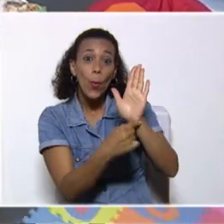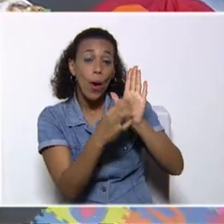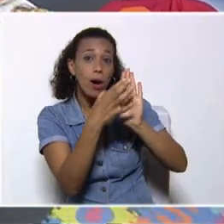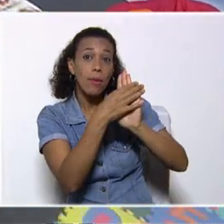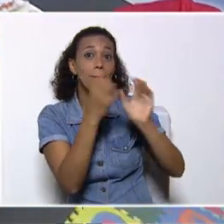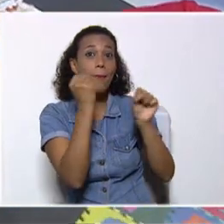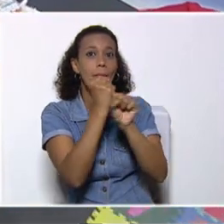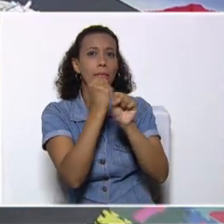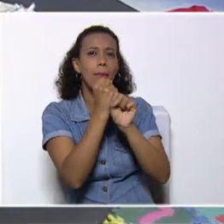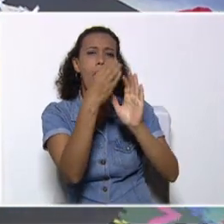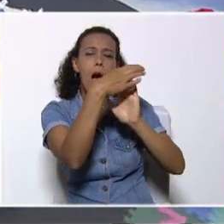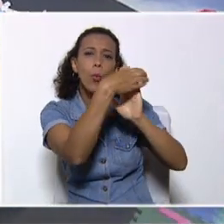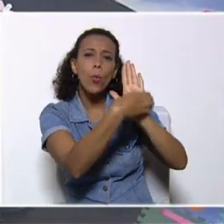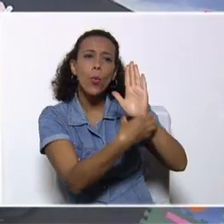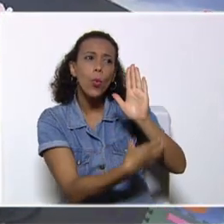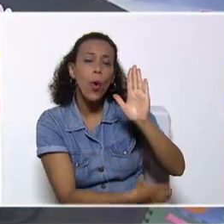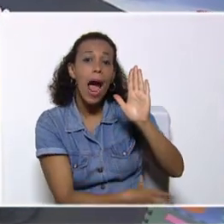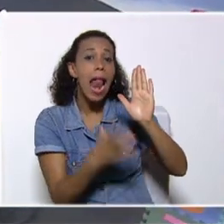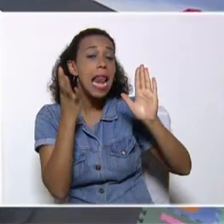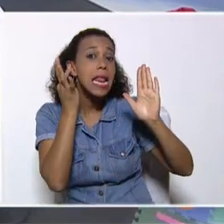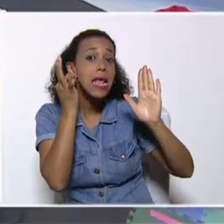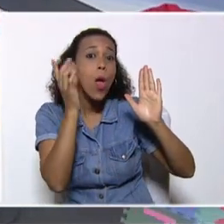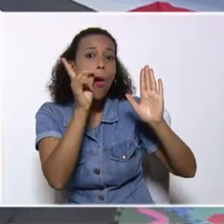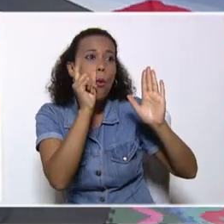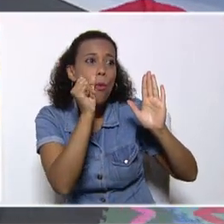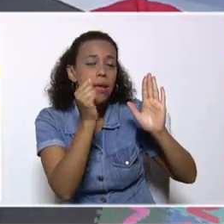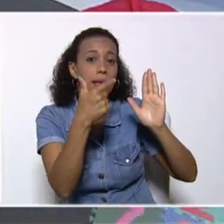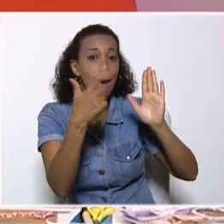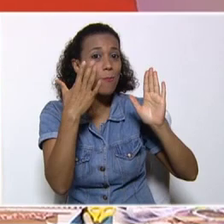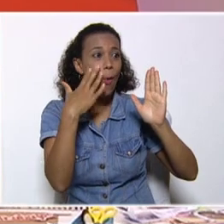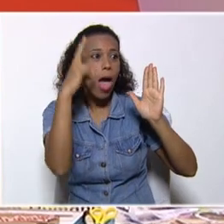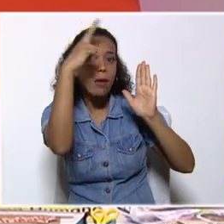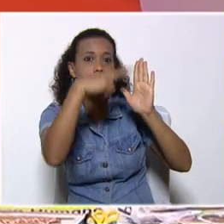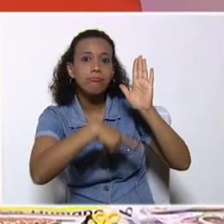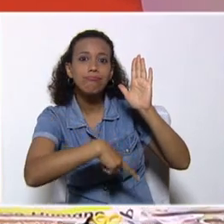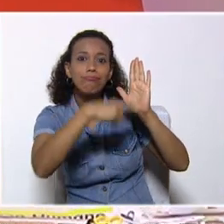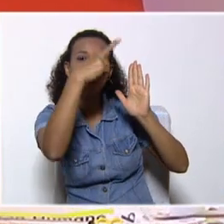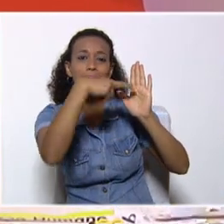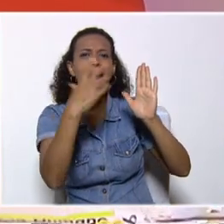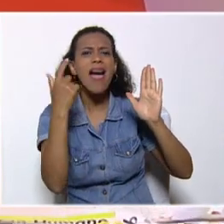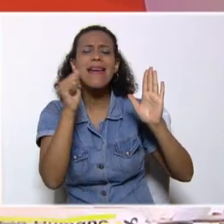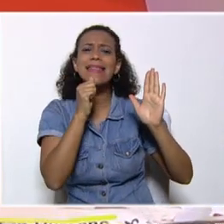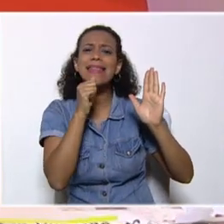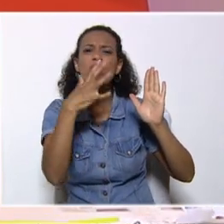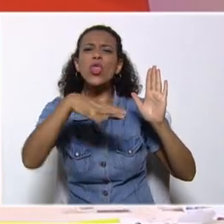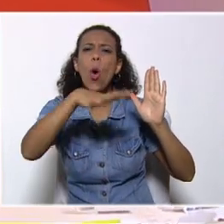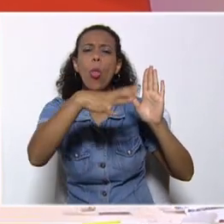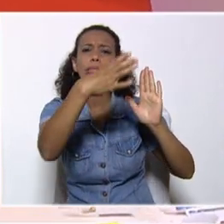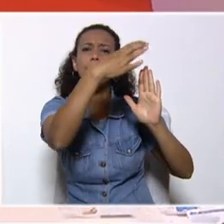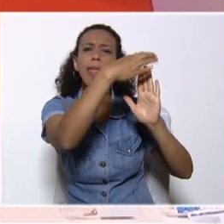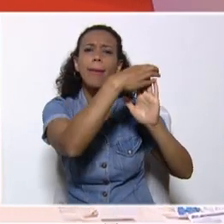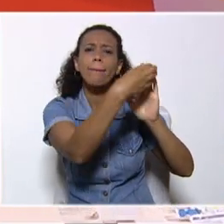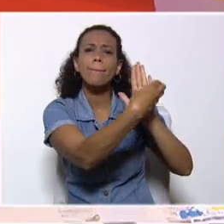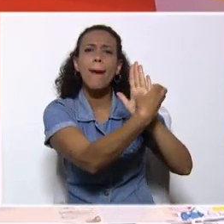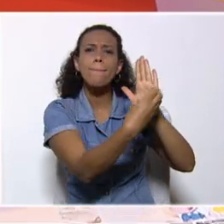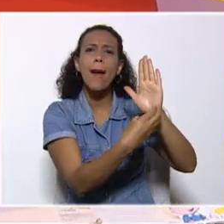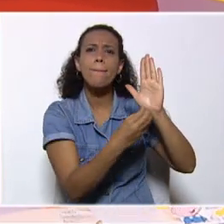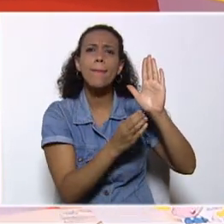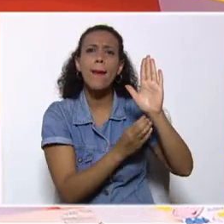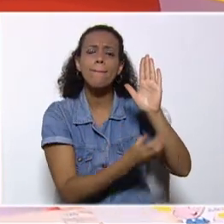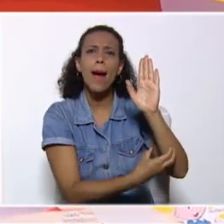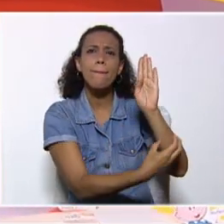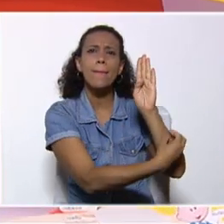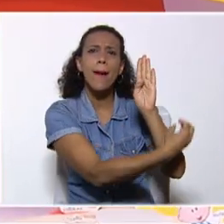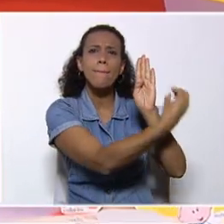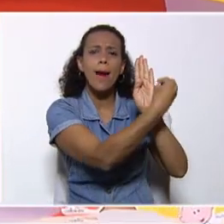vamos a trabajar que la niña y el niño pueda ir señalando en la lámina las partes del